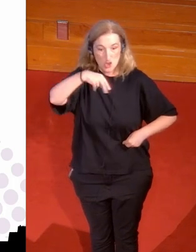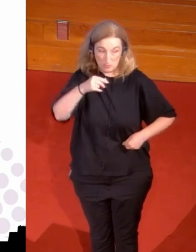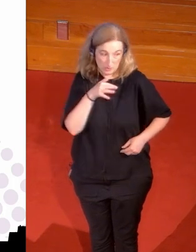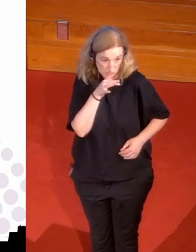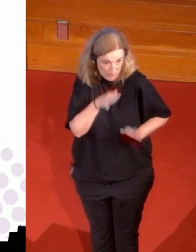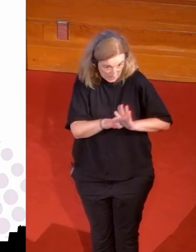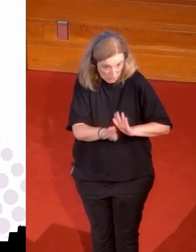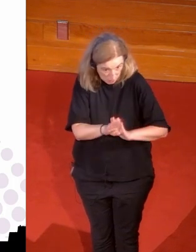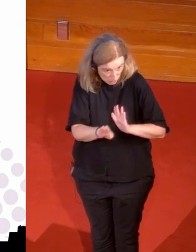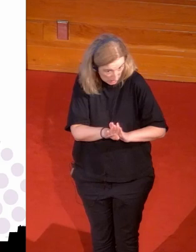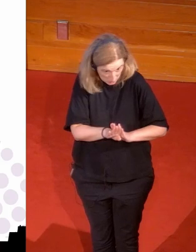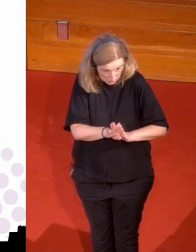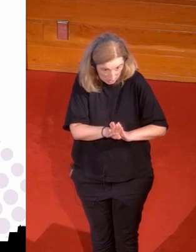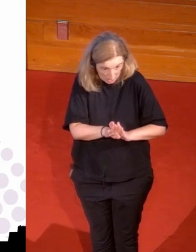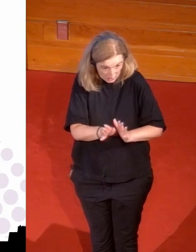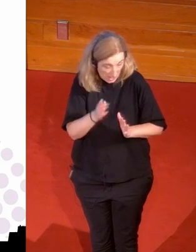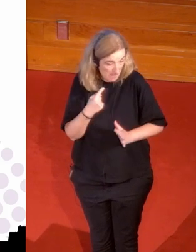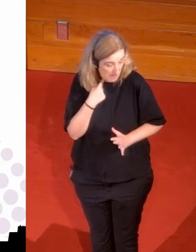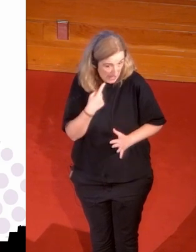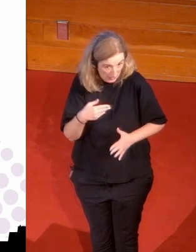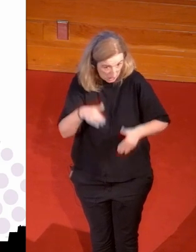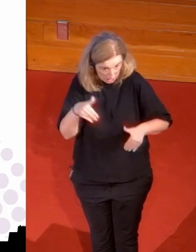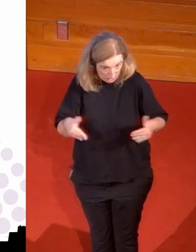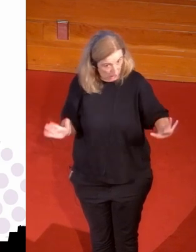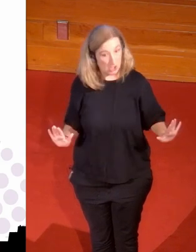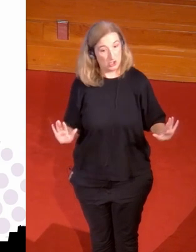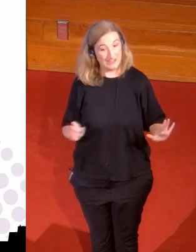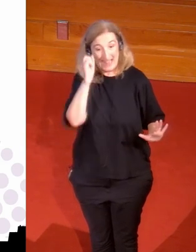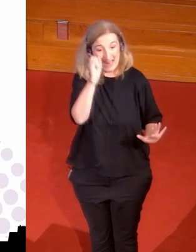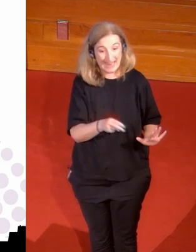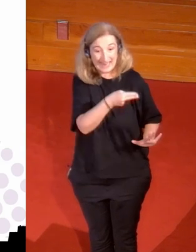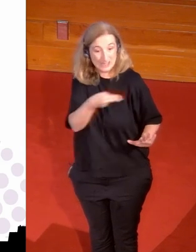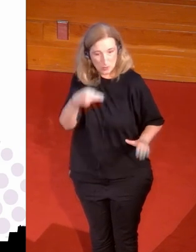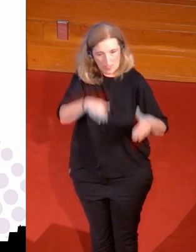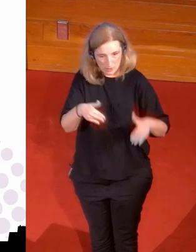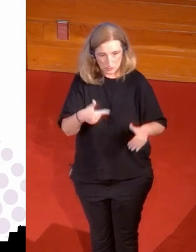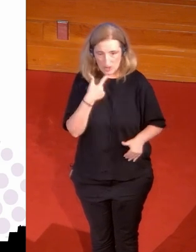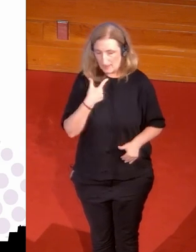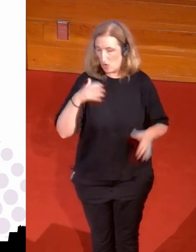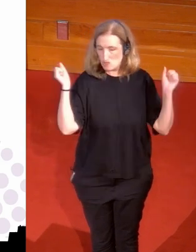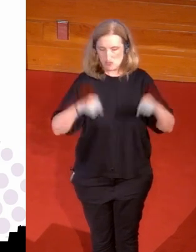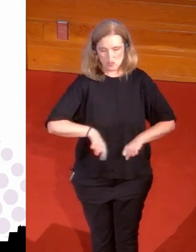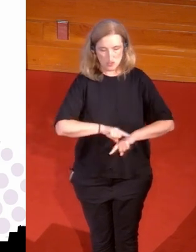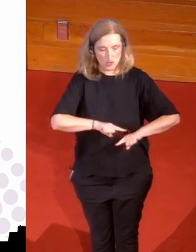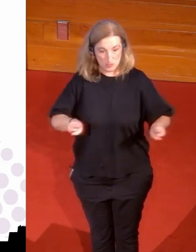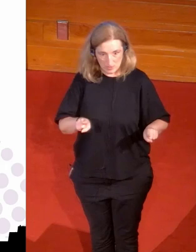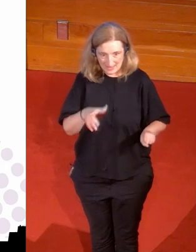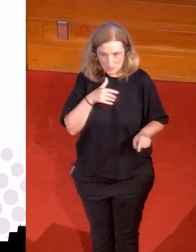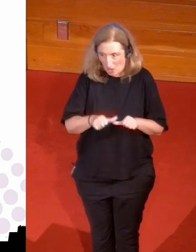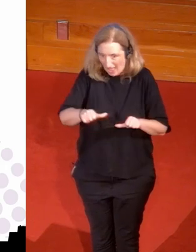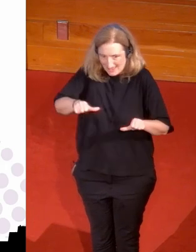negándolo hoy eh la el resultado electoral eso era algo